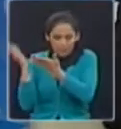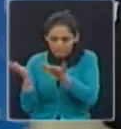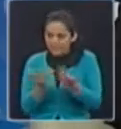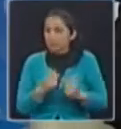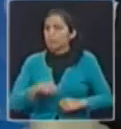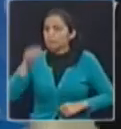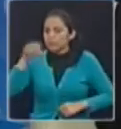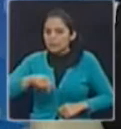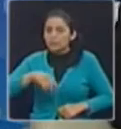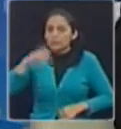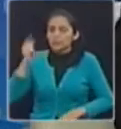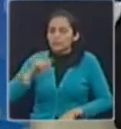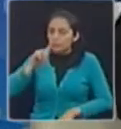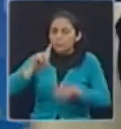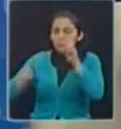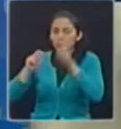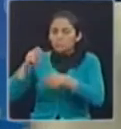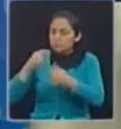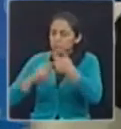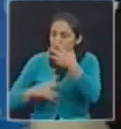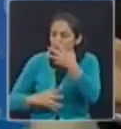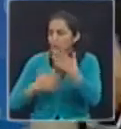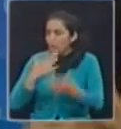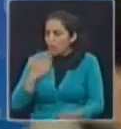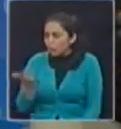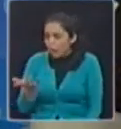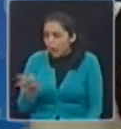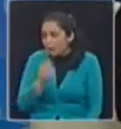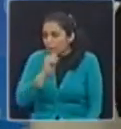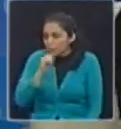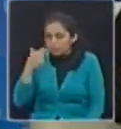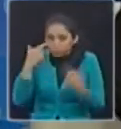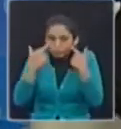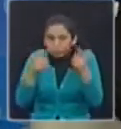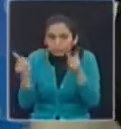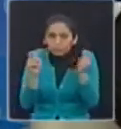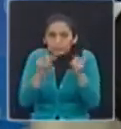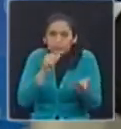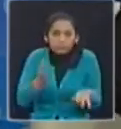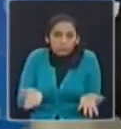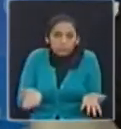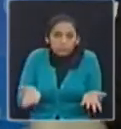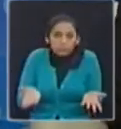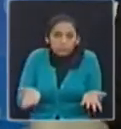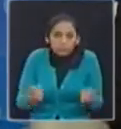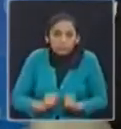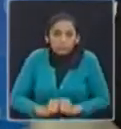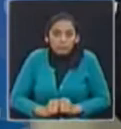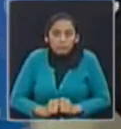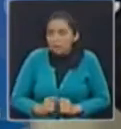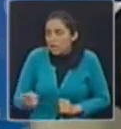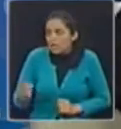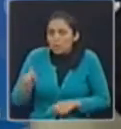la presentación de los documentos y que tiene que discutirse en el Pleno. Ahora, ¿por qué es importante discutir que es un incapaz?